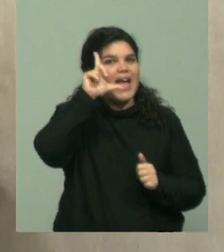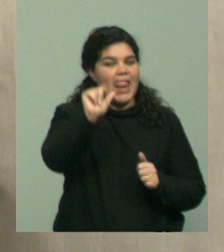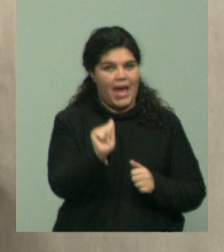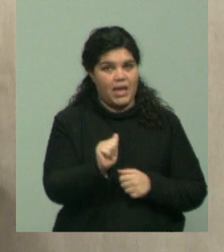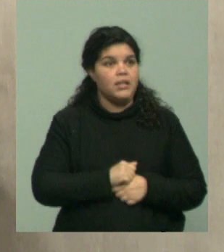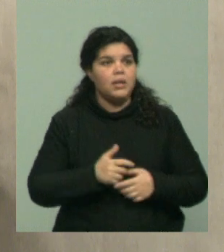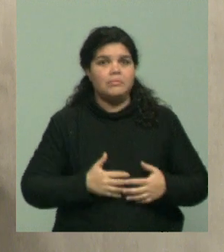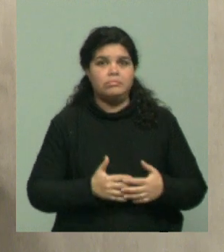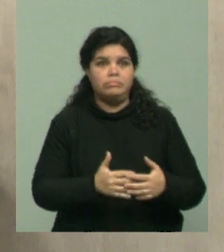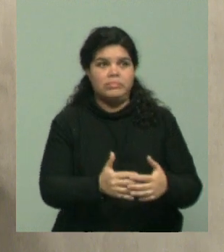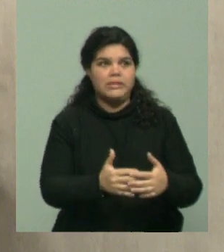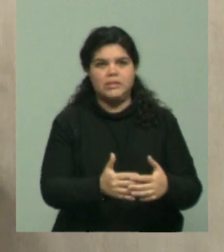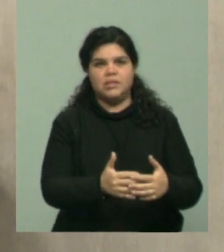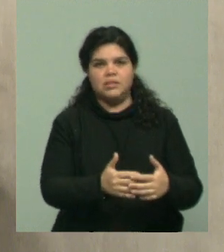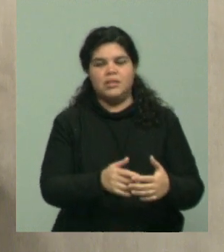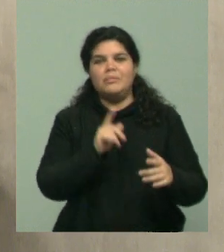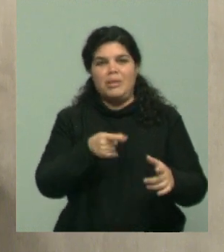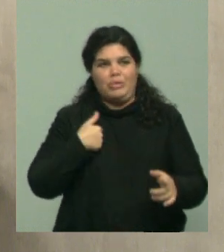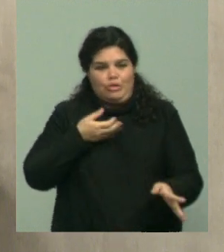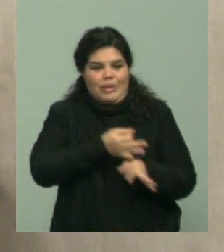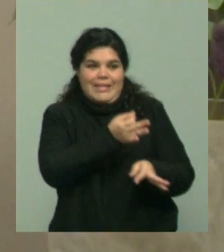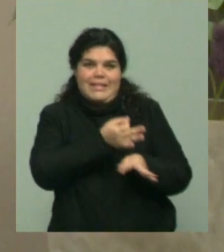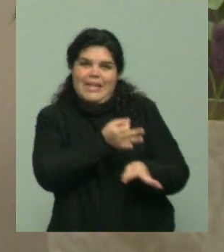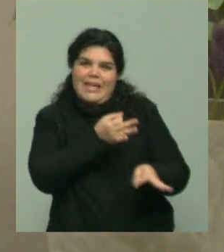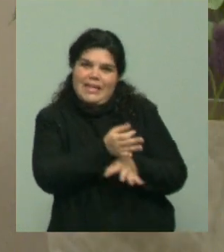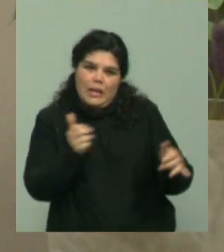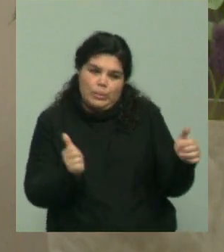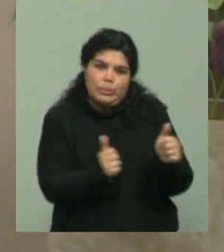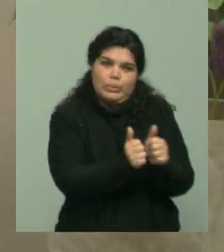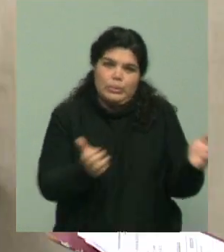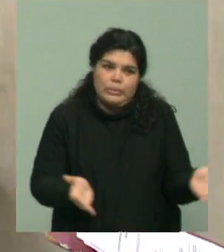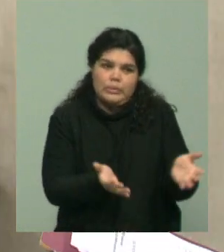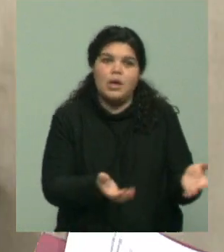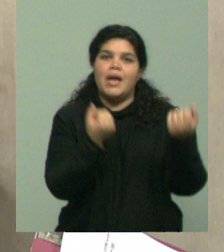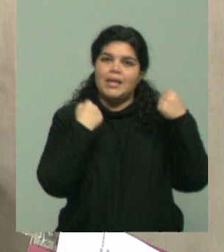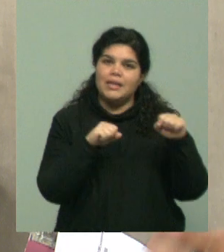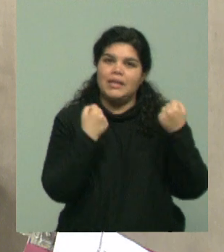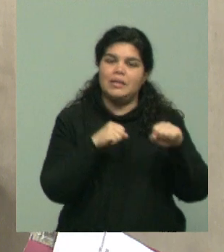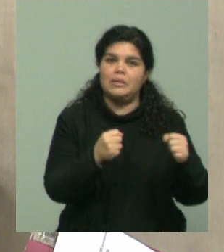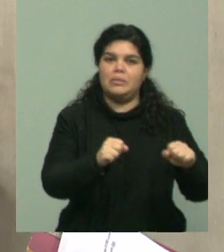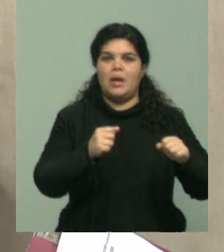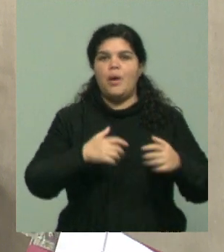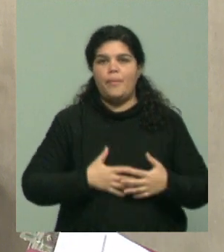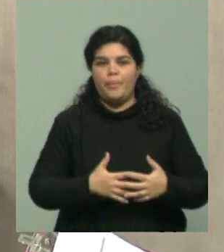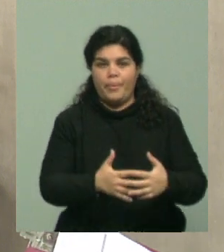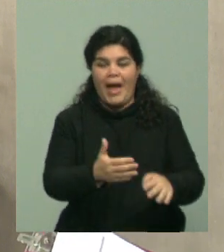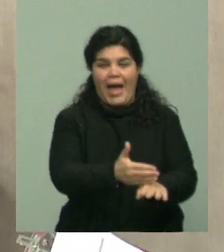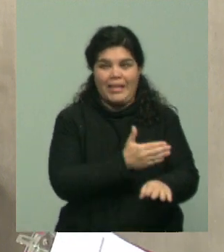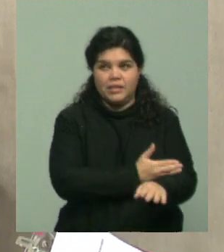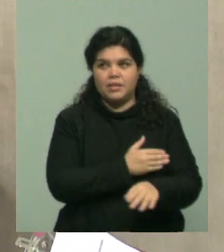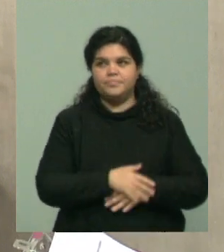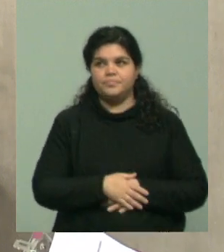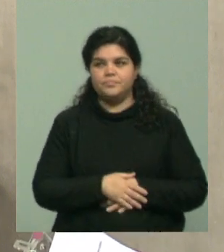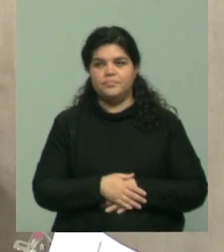entonces nadie apostaba nada porque fuera un parto natural. Uh-huh. Sin embargo, yo hablé con él. En ese momento nos atendía Emilio Gacibe, que